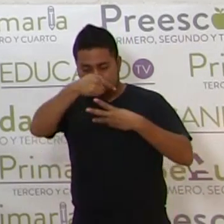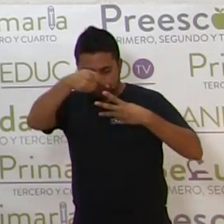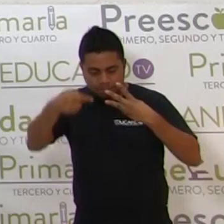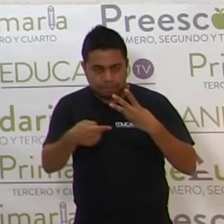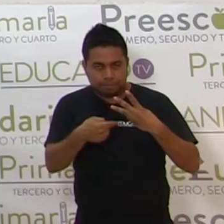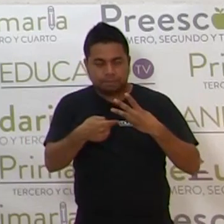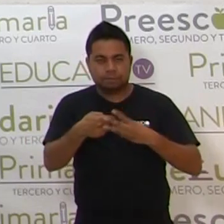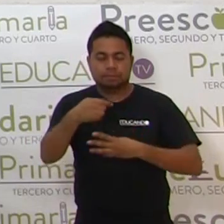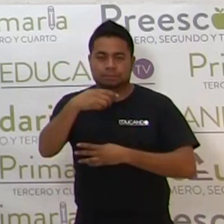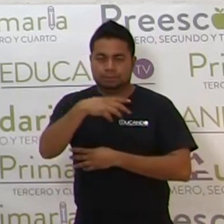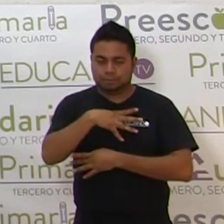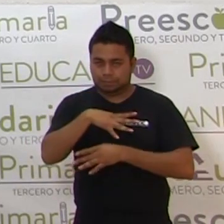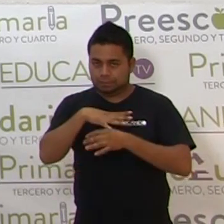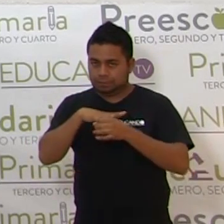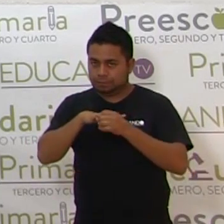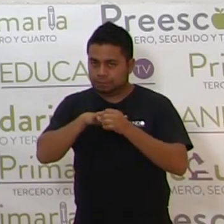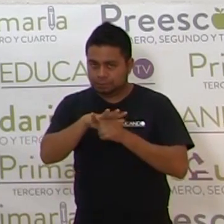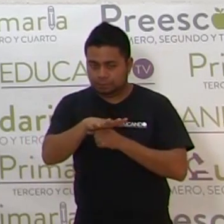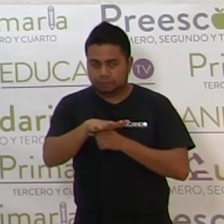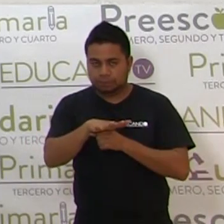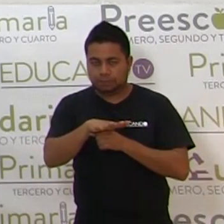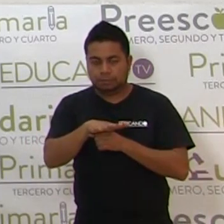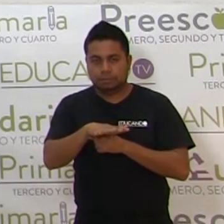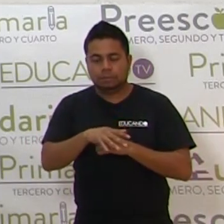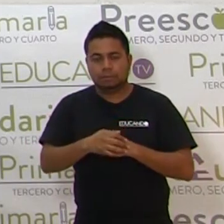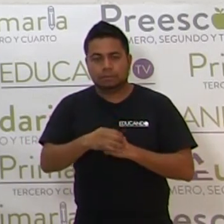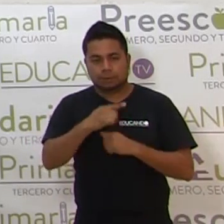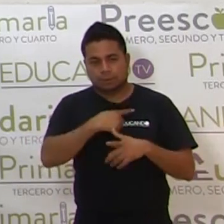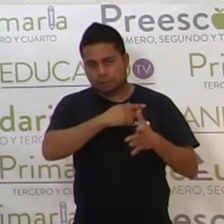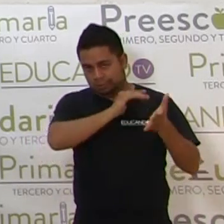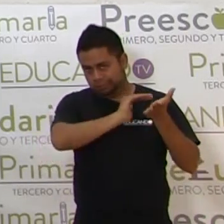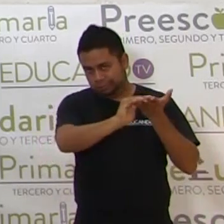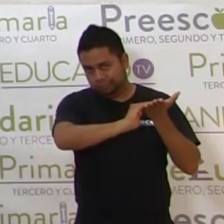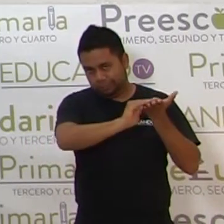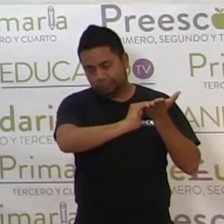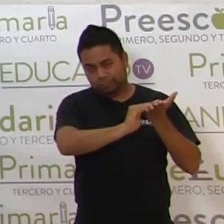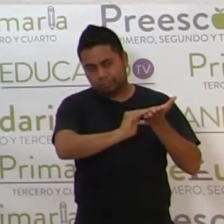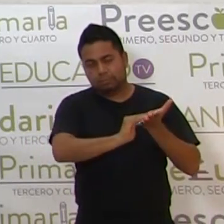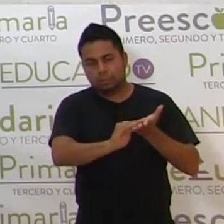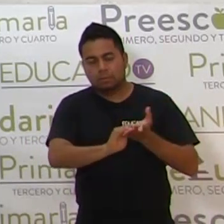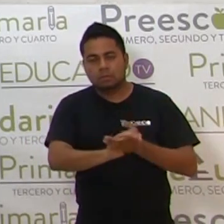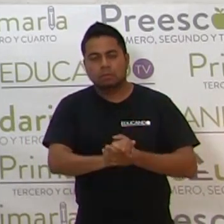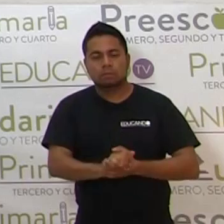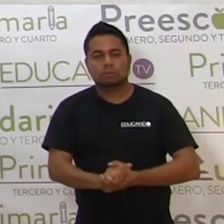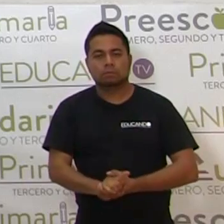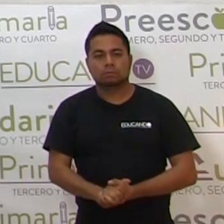vamos a tener lo que es, voy a borrar de este lado,